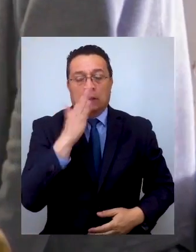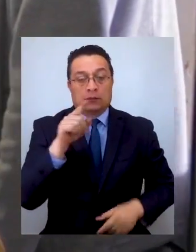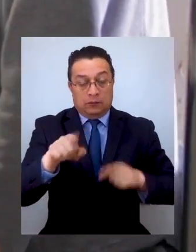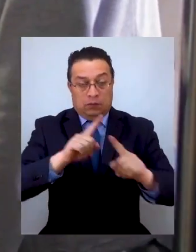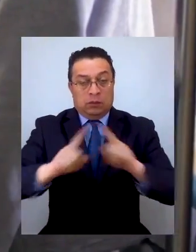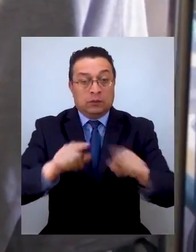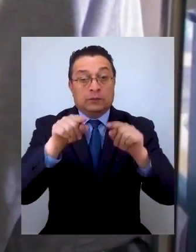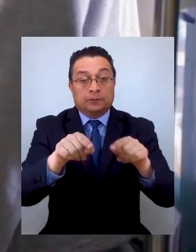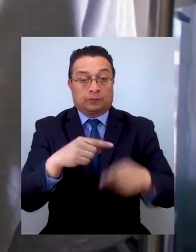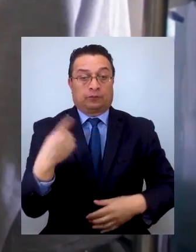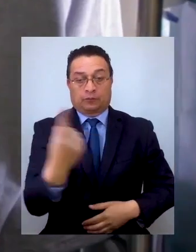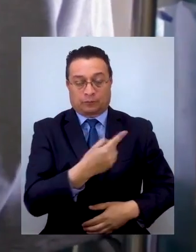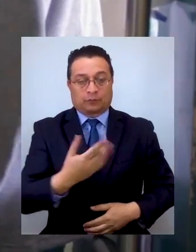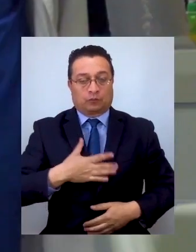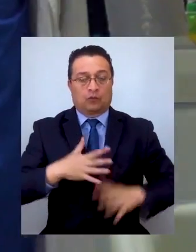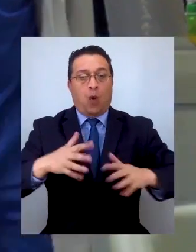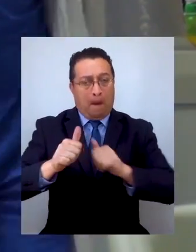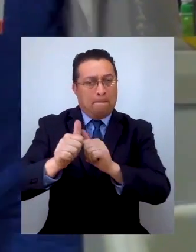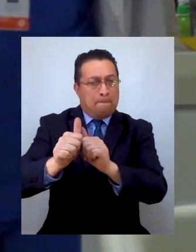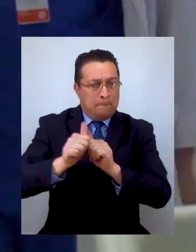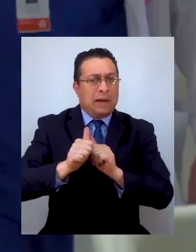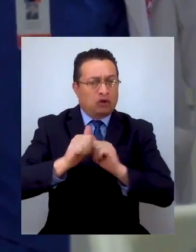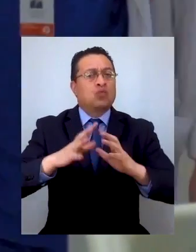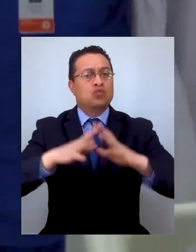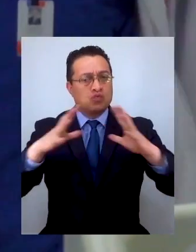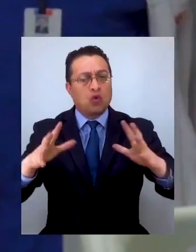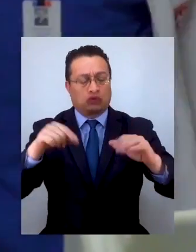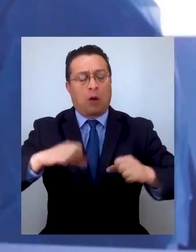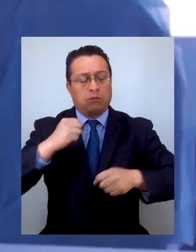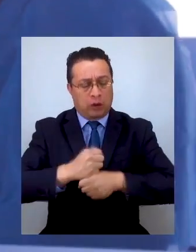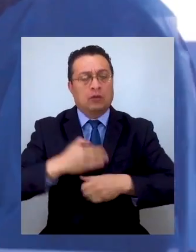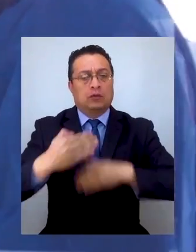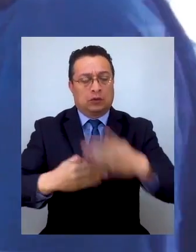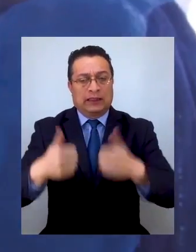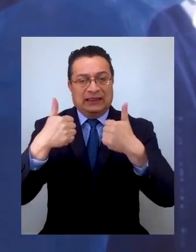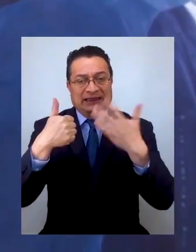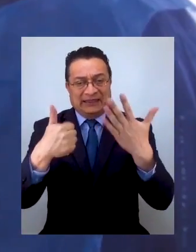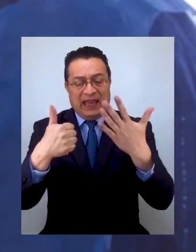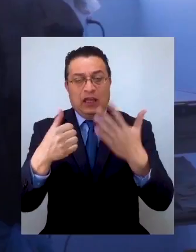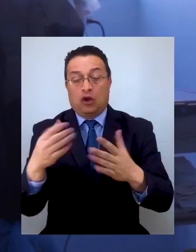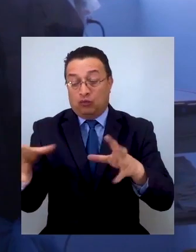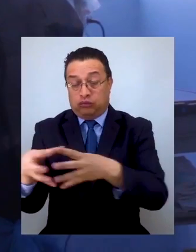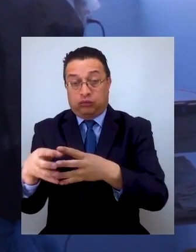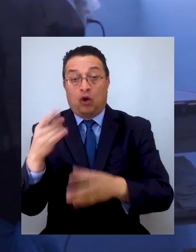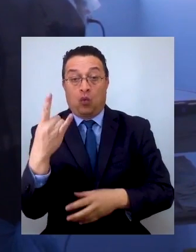Fue esta coordinación que nos unió en un momento de gran presión, el factor que nos permitió poner en marcha 6 unidades de pacientes críticos y mejorar